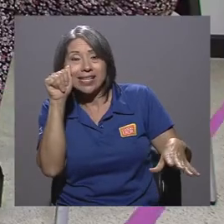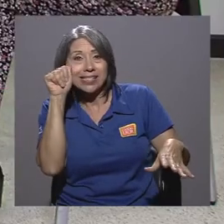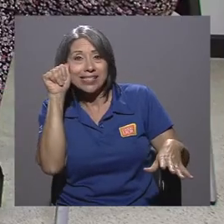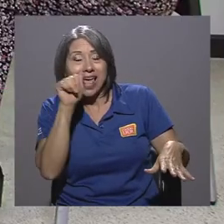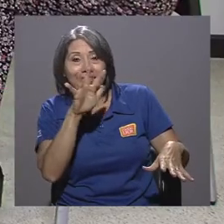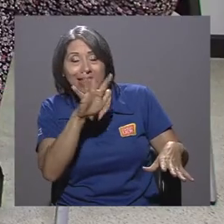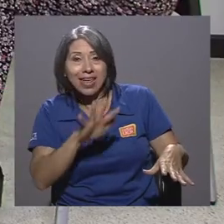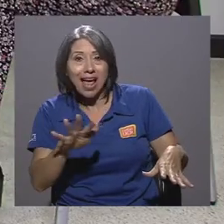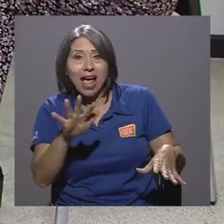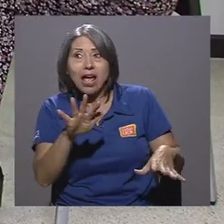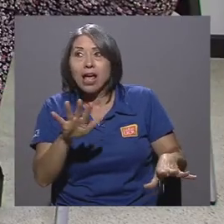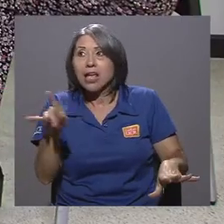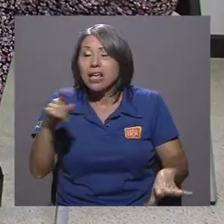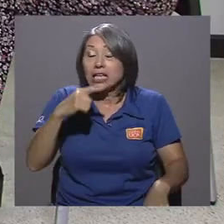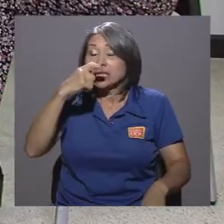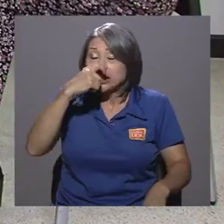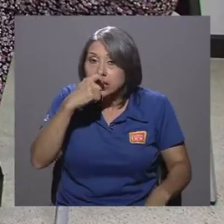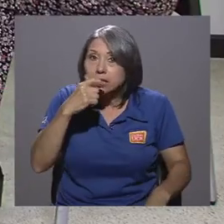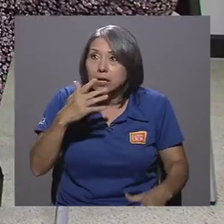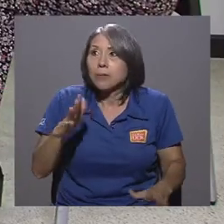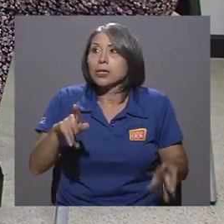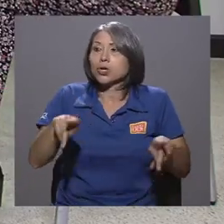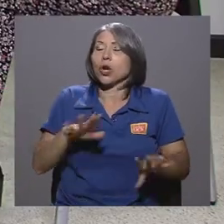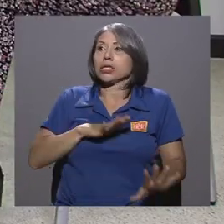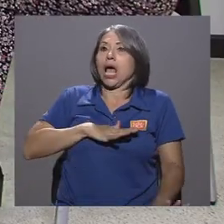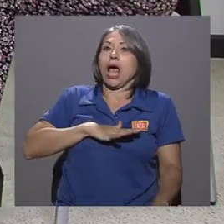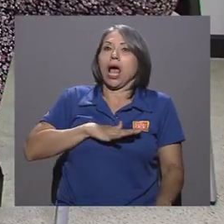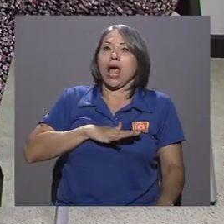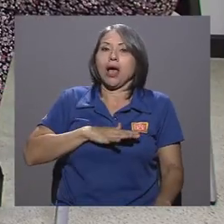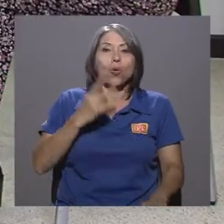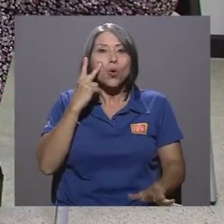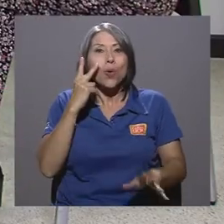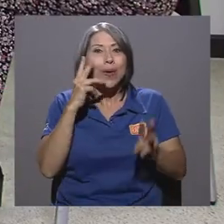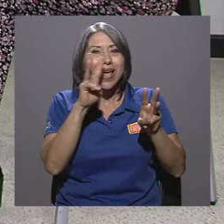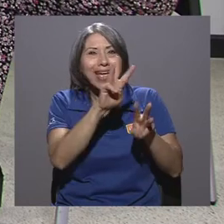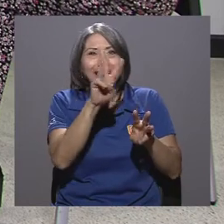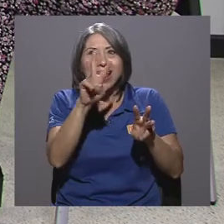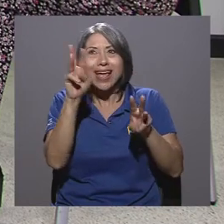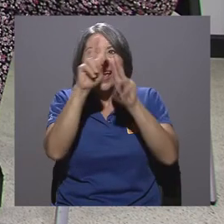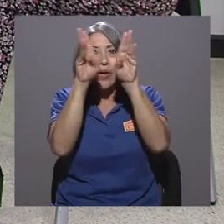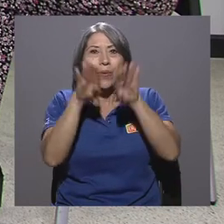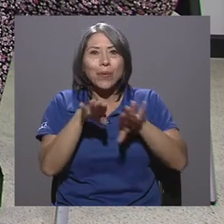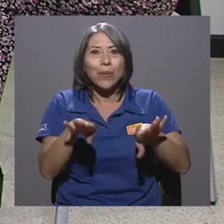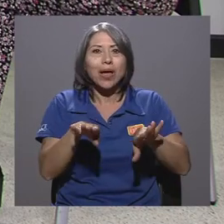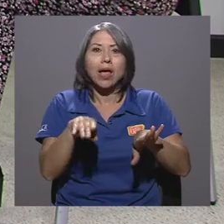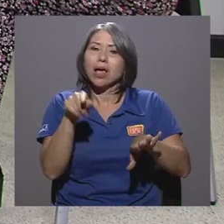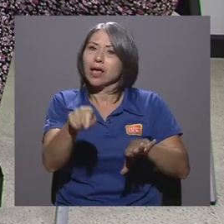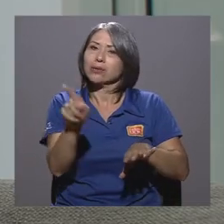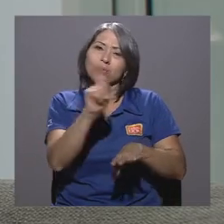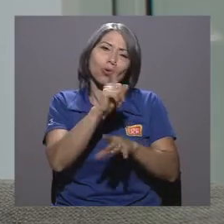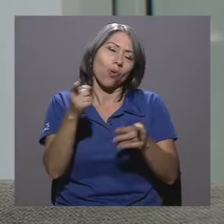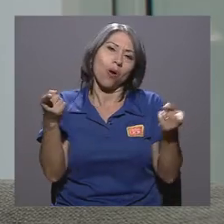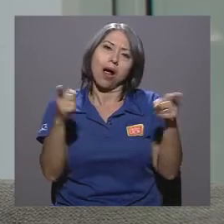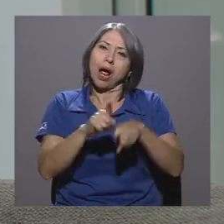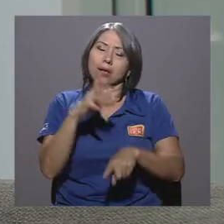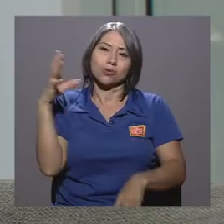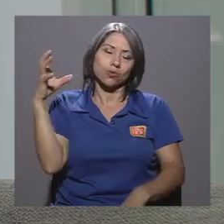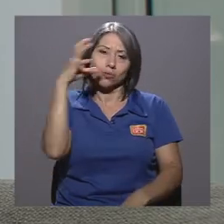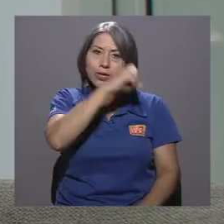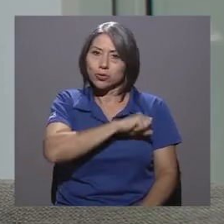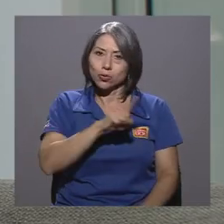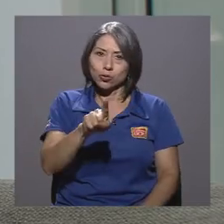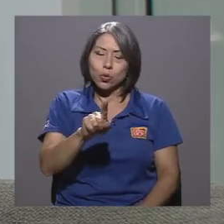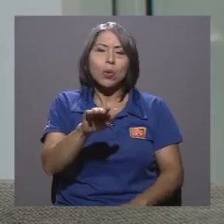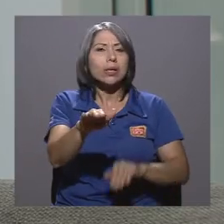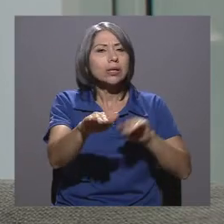de rumbo, que en verdad es en redes sociales y así sí, lo ponen. Sí. Eso no es un caso sospechoso. Entonces es un poquito